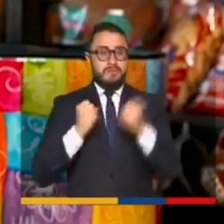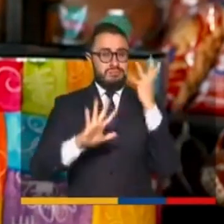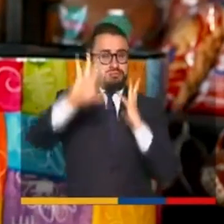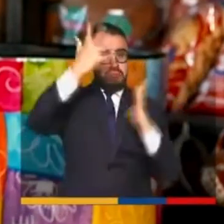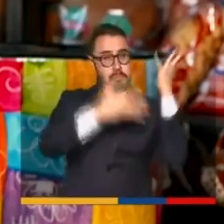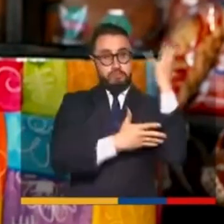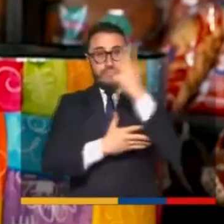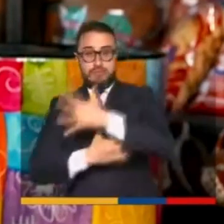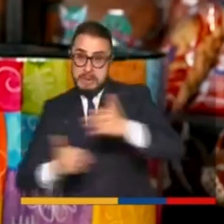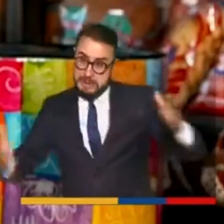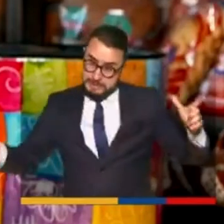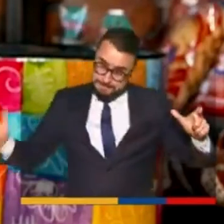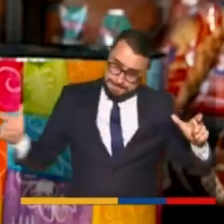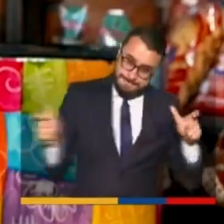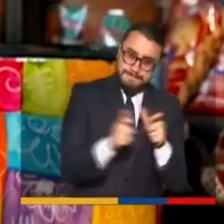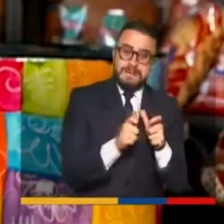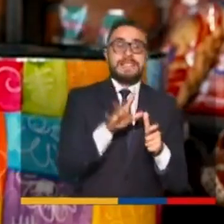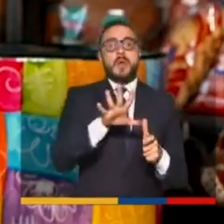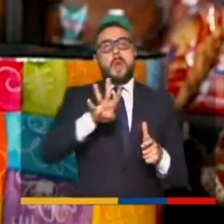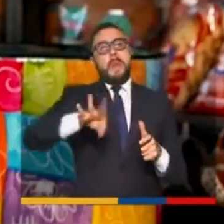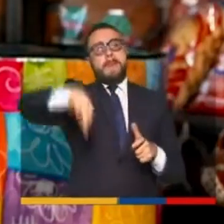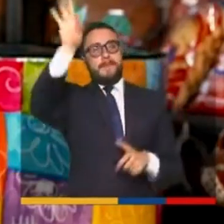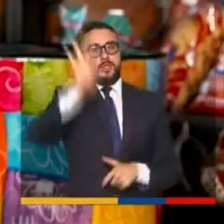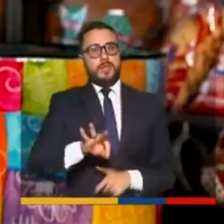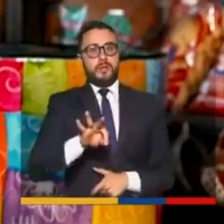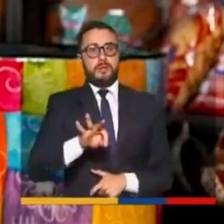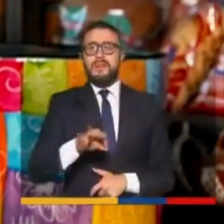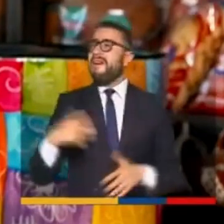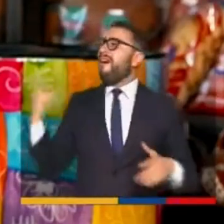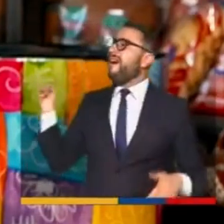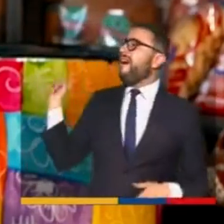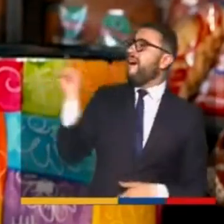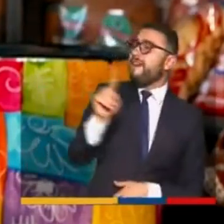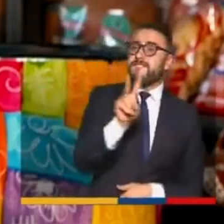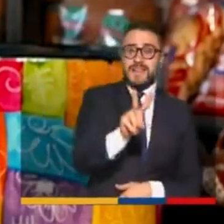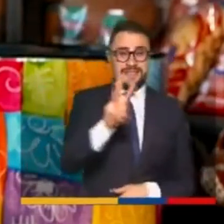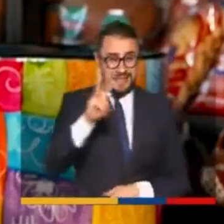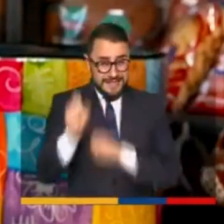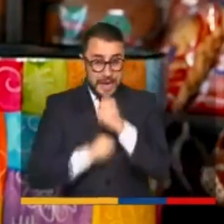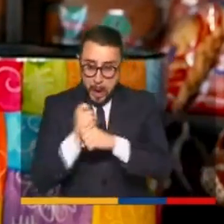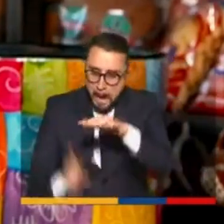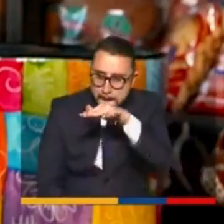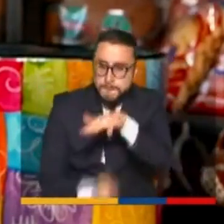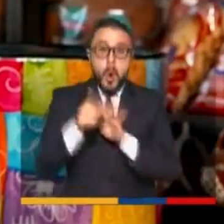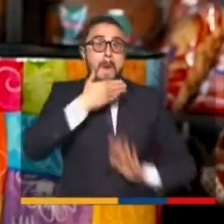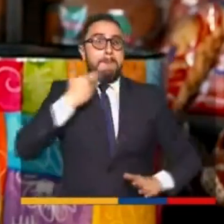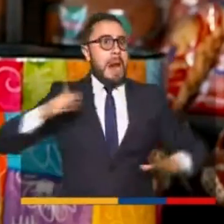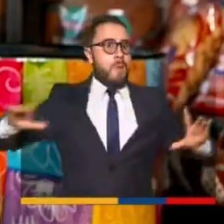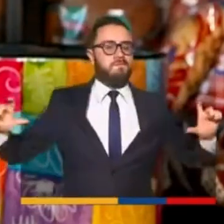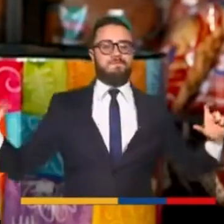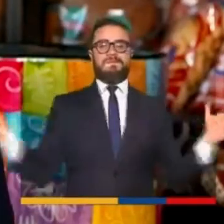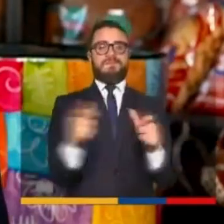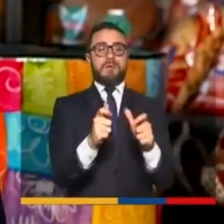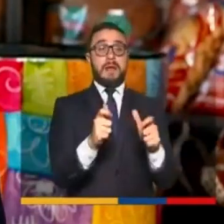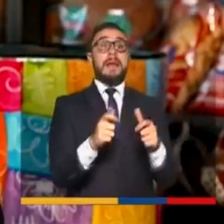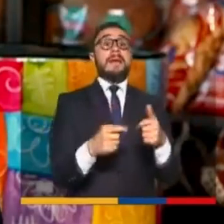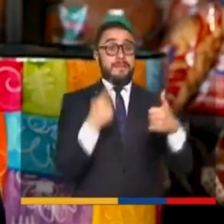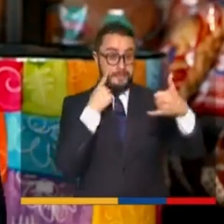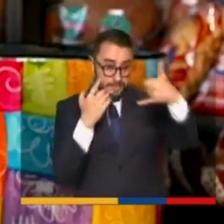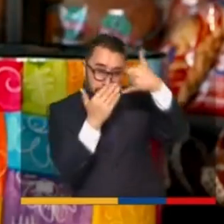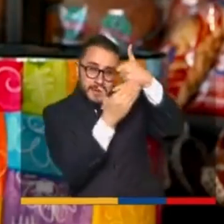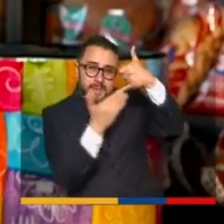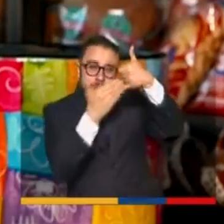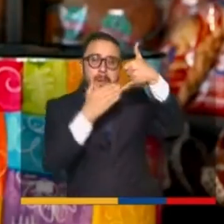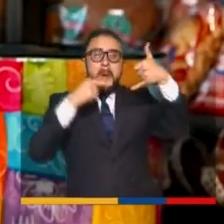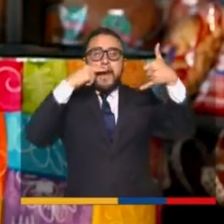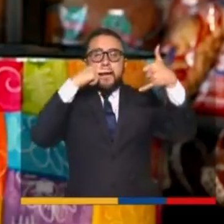para todo el país. La mejor cifra en 23 años. Y sobre la selva amazónica, que